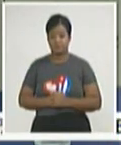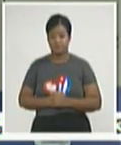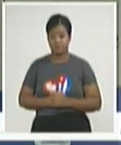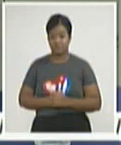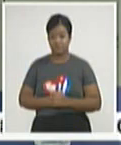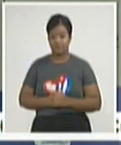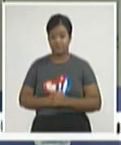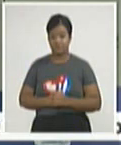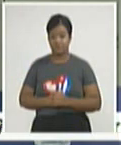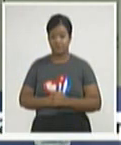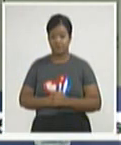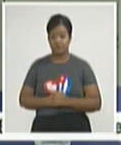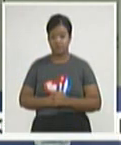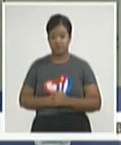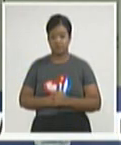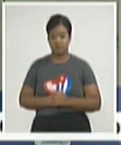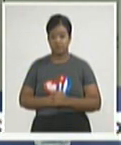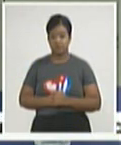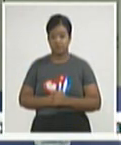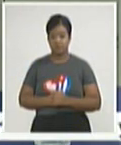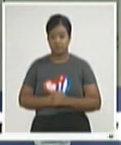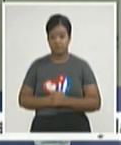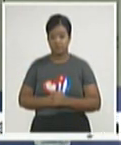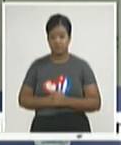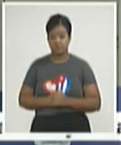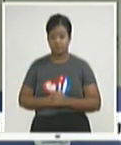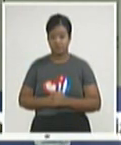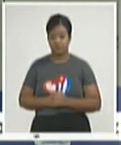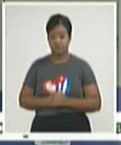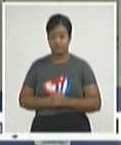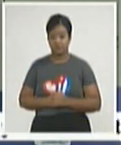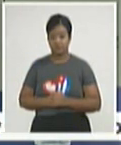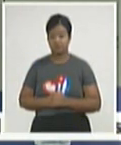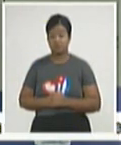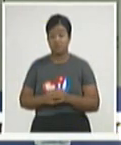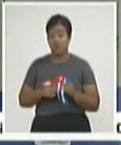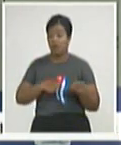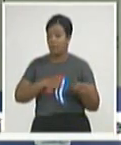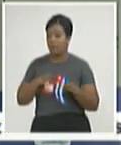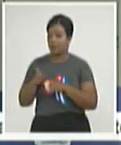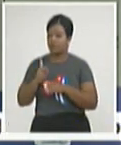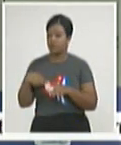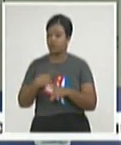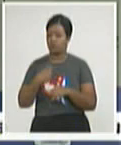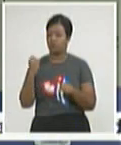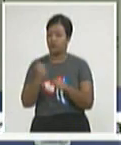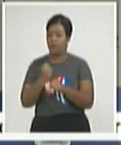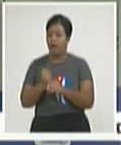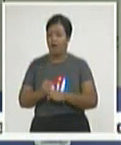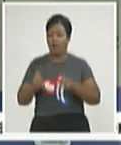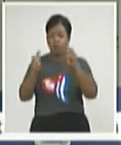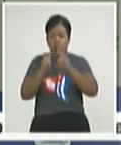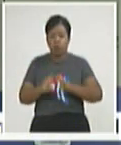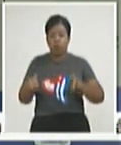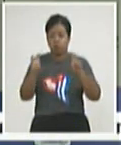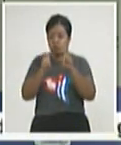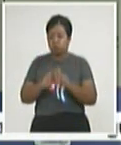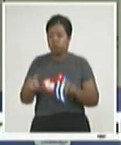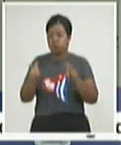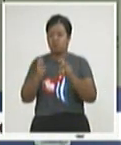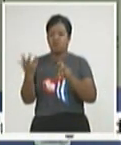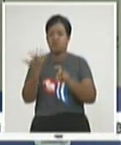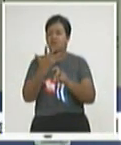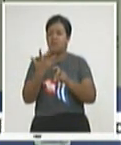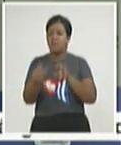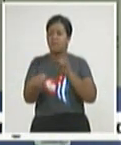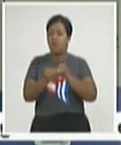caso, con fuente de infección en el extranjero, y se trabaja para precisar la fuente de infección de 20